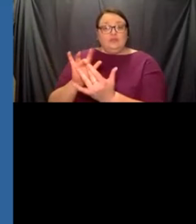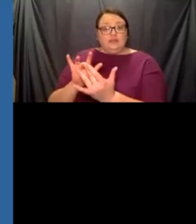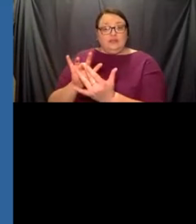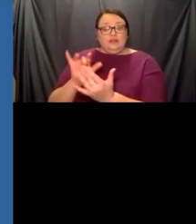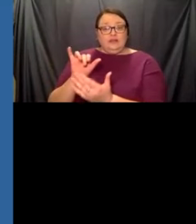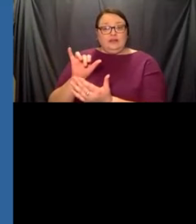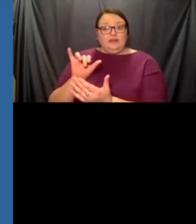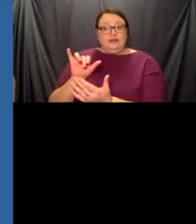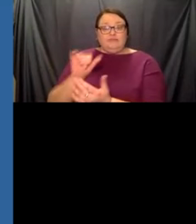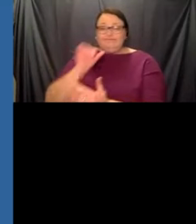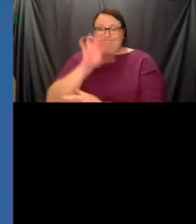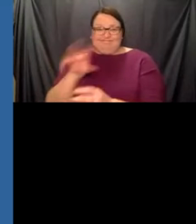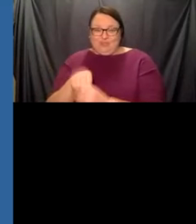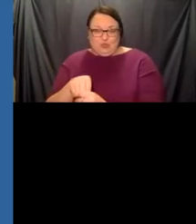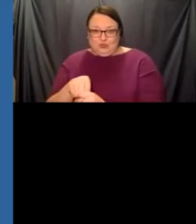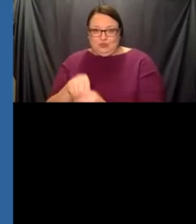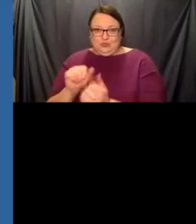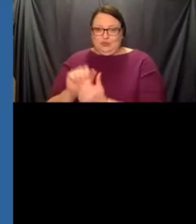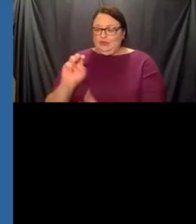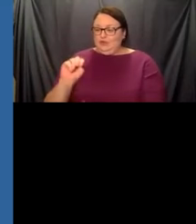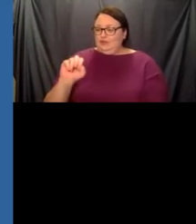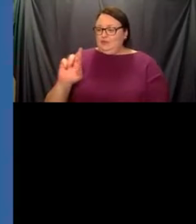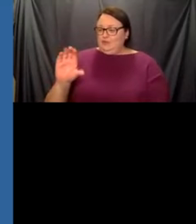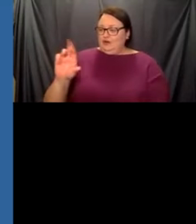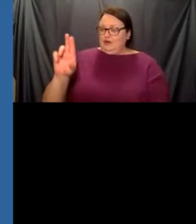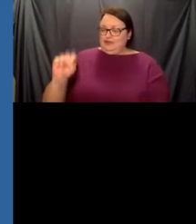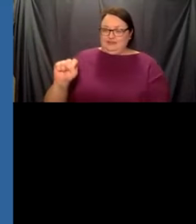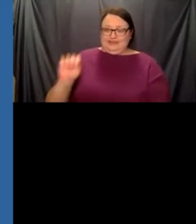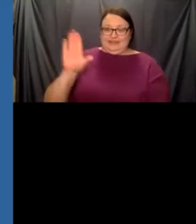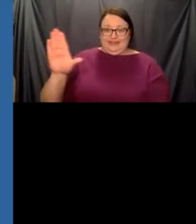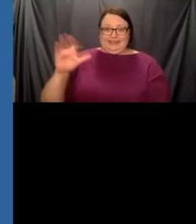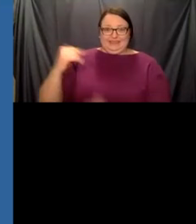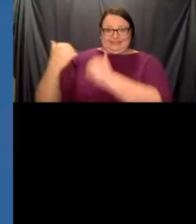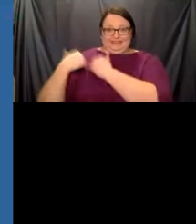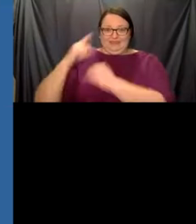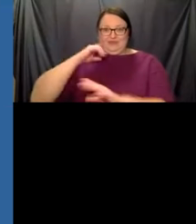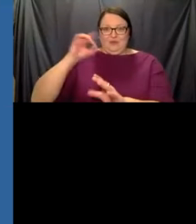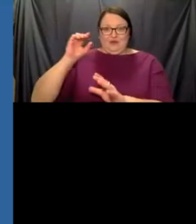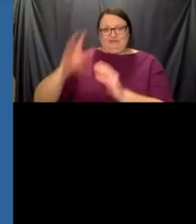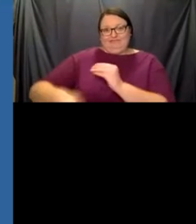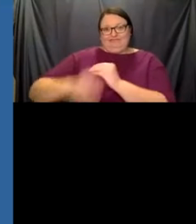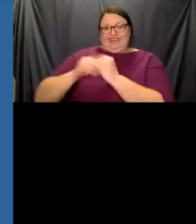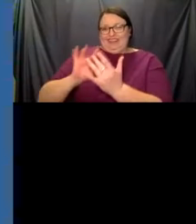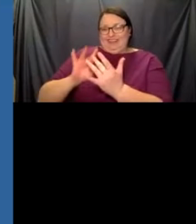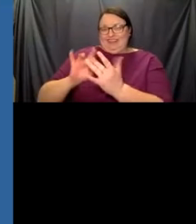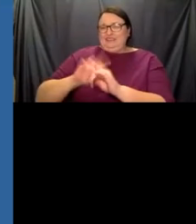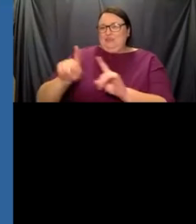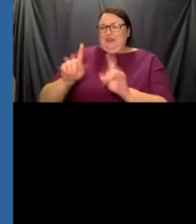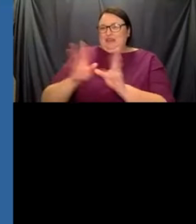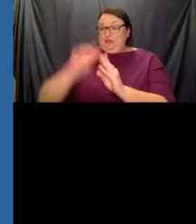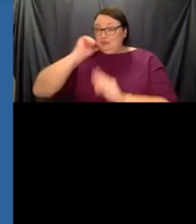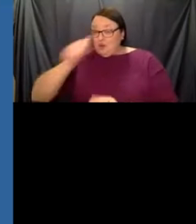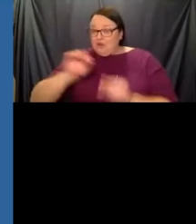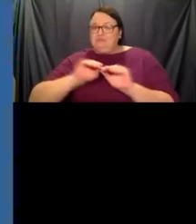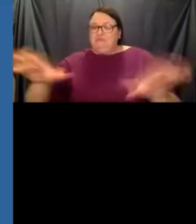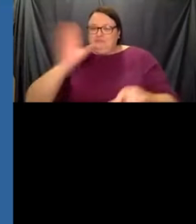CDBG por sus siglas en inglés, como objetivo para la revitalización. Una NRSA es diferente de